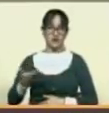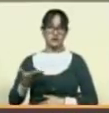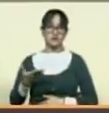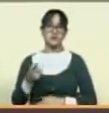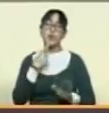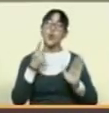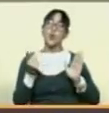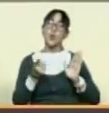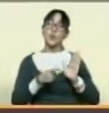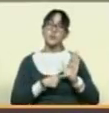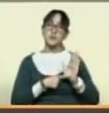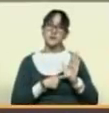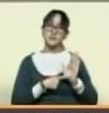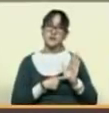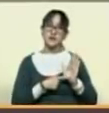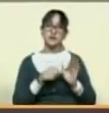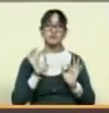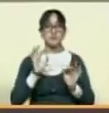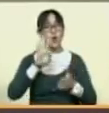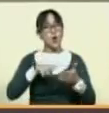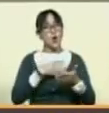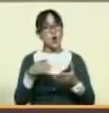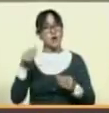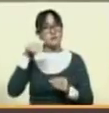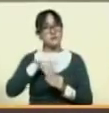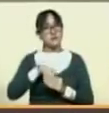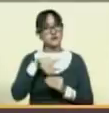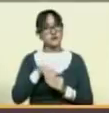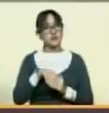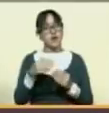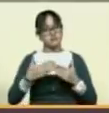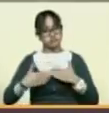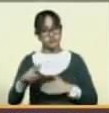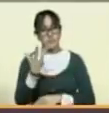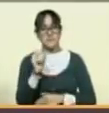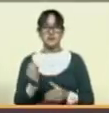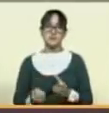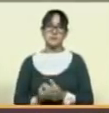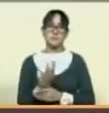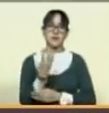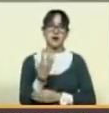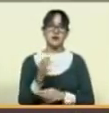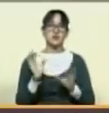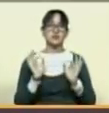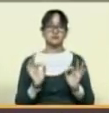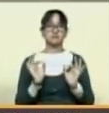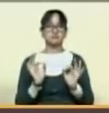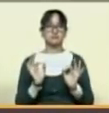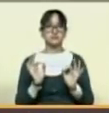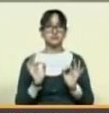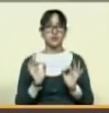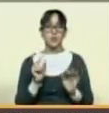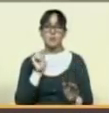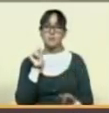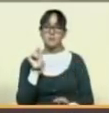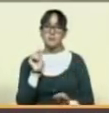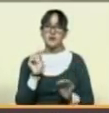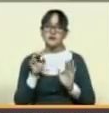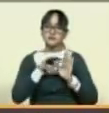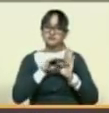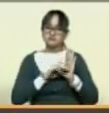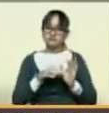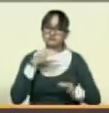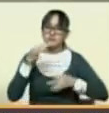el cumplimiento del cronograma electoral de cara al 20 de mayo de una forma oportuna y puntual. De igual